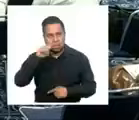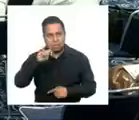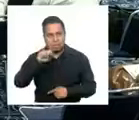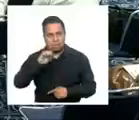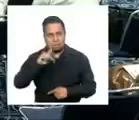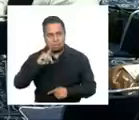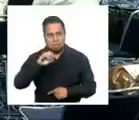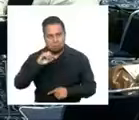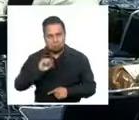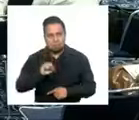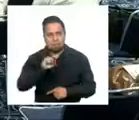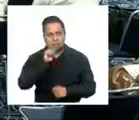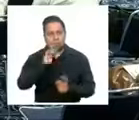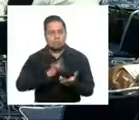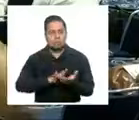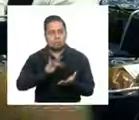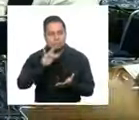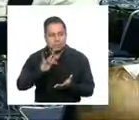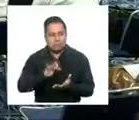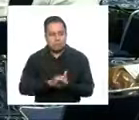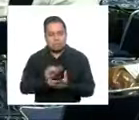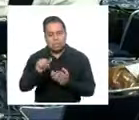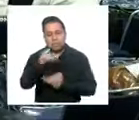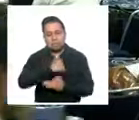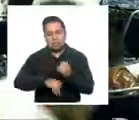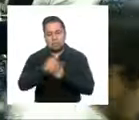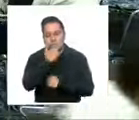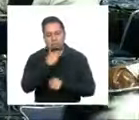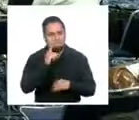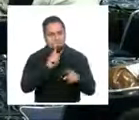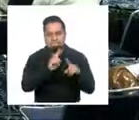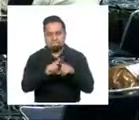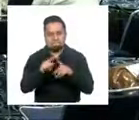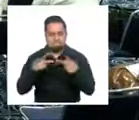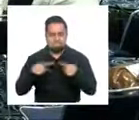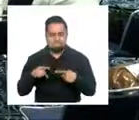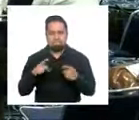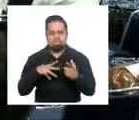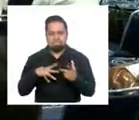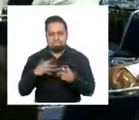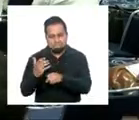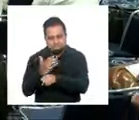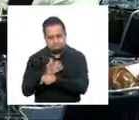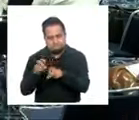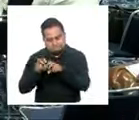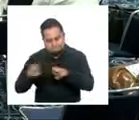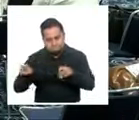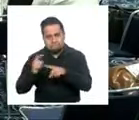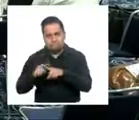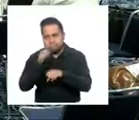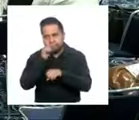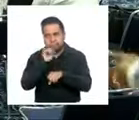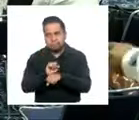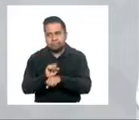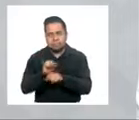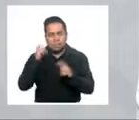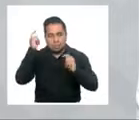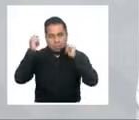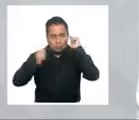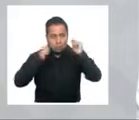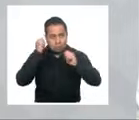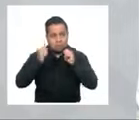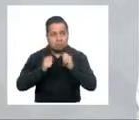Tepozcolula. Y agradecerles a todas y a todos ustedes, me acompañaron mi secretaria de